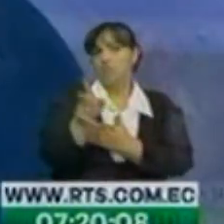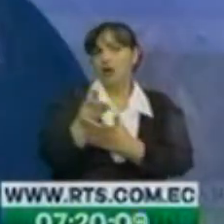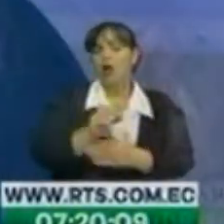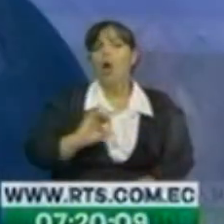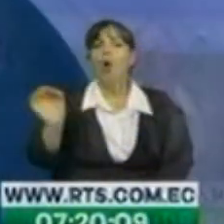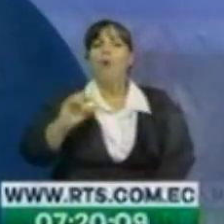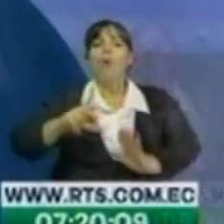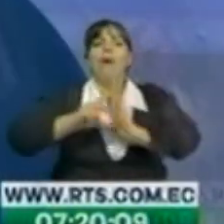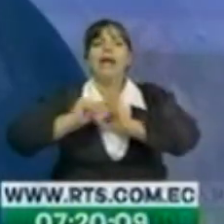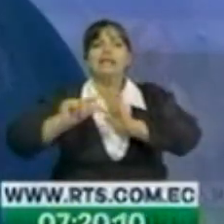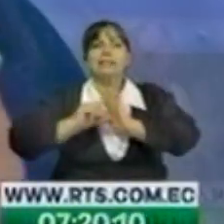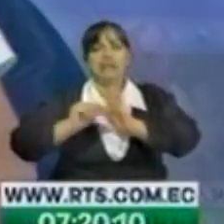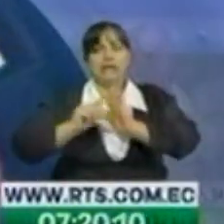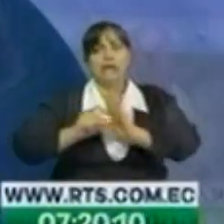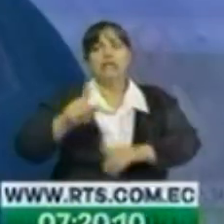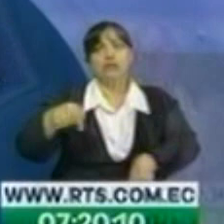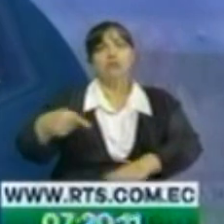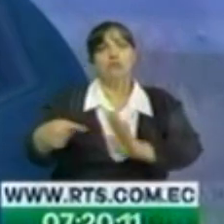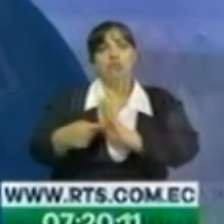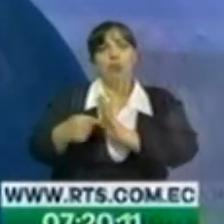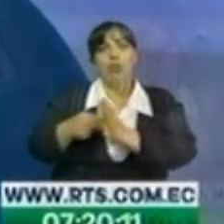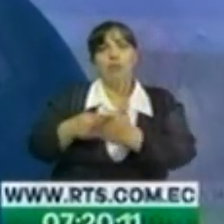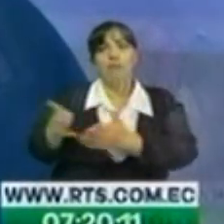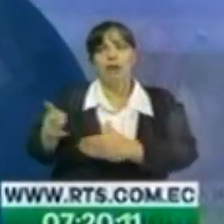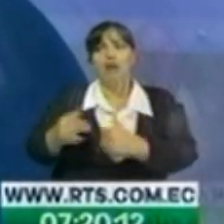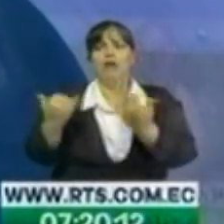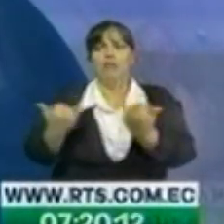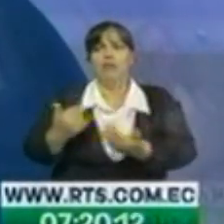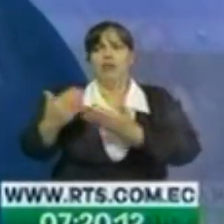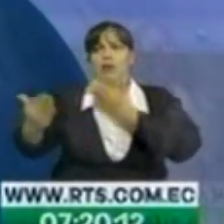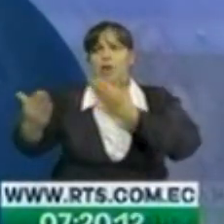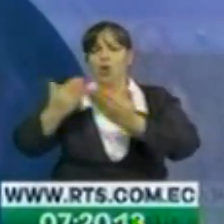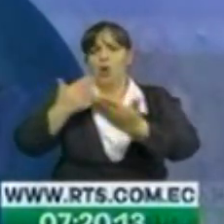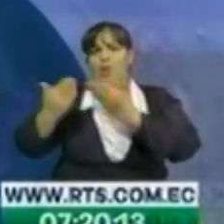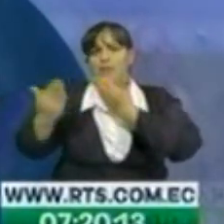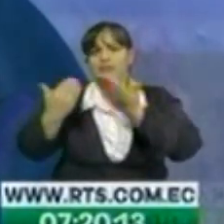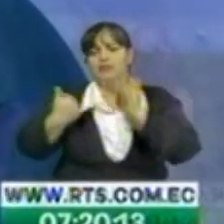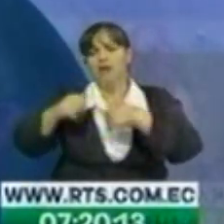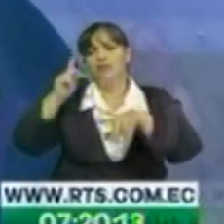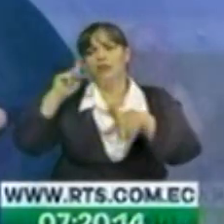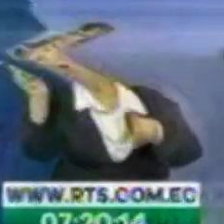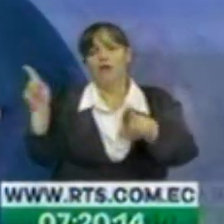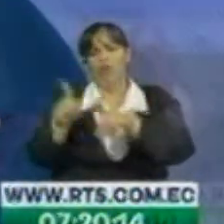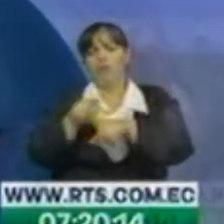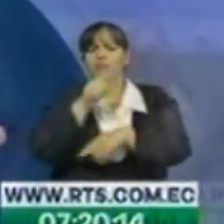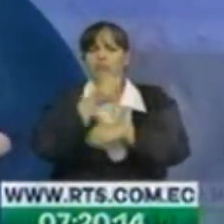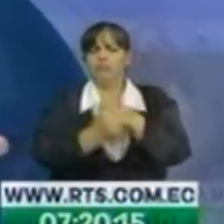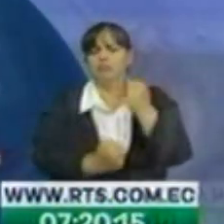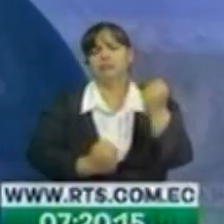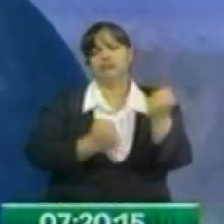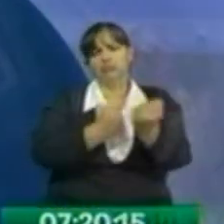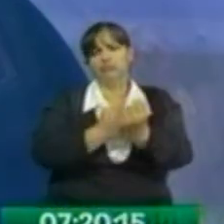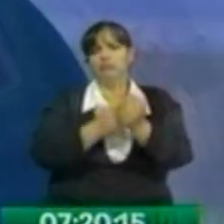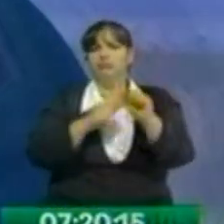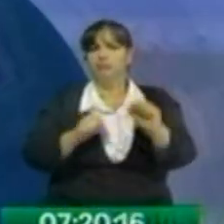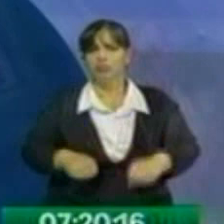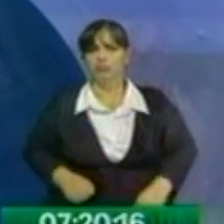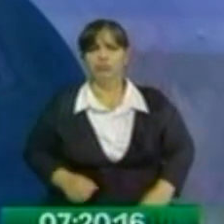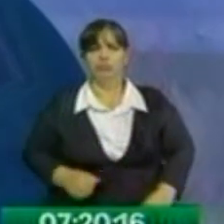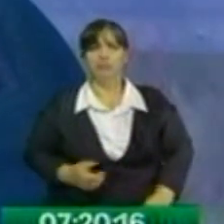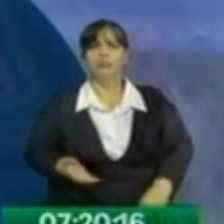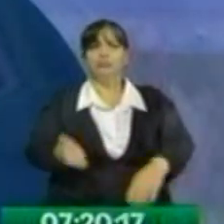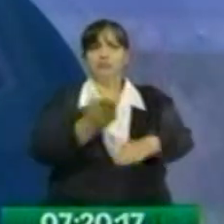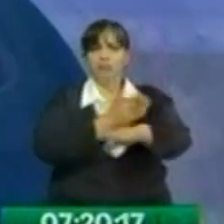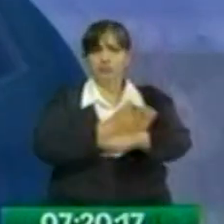artistas internacionales tengan que aumentar su presupuesto, porque como hay un ahorro, digamos, en esa inversión, fruto de que ya no se